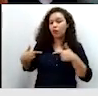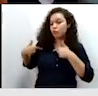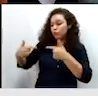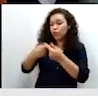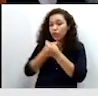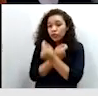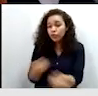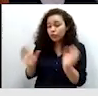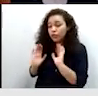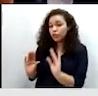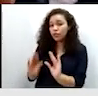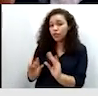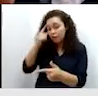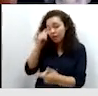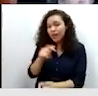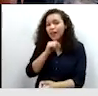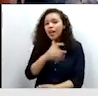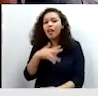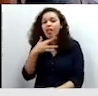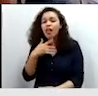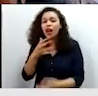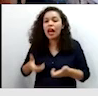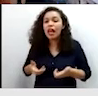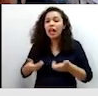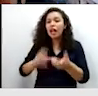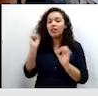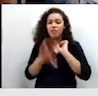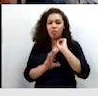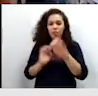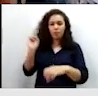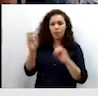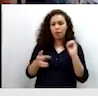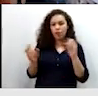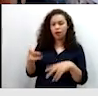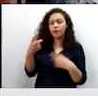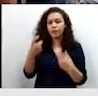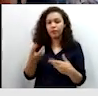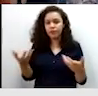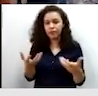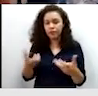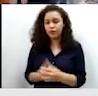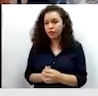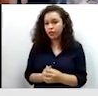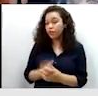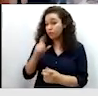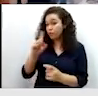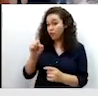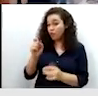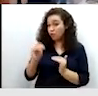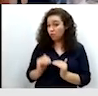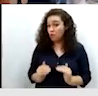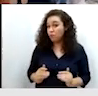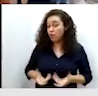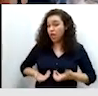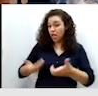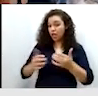evitar que empiecen a hacer ese tipo de desechos en vía pública, que eso es lo que nos genera las inundaciones en nuestra